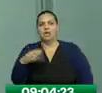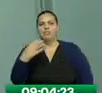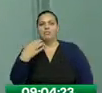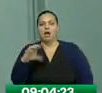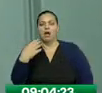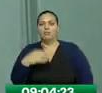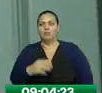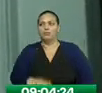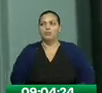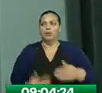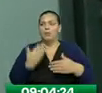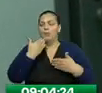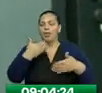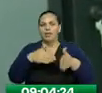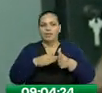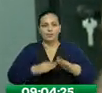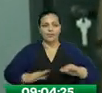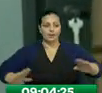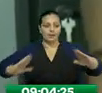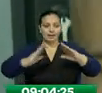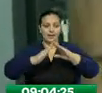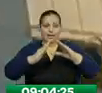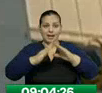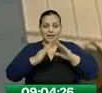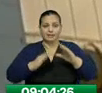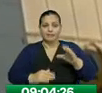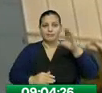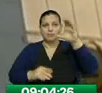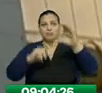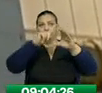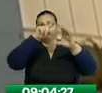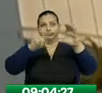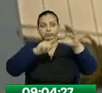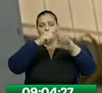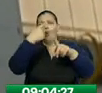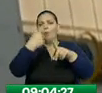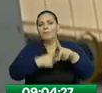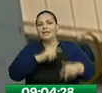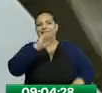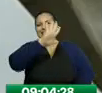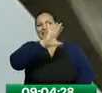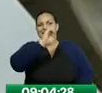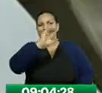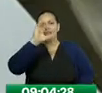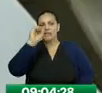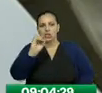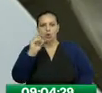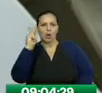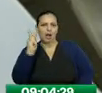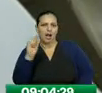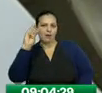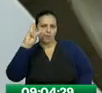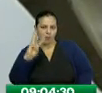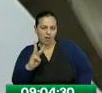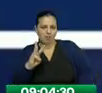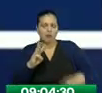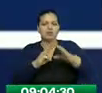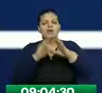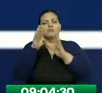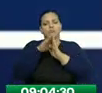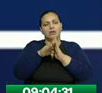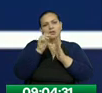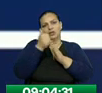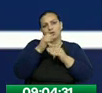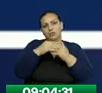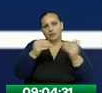cuyo consumo de energía exceda los 500 kilovatios por mes. La reducción se aplicará para tres sectores de la siguiente manera. Para el